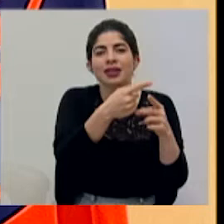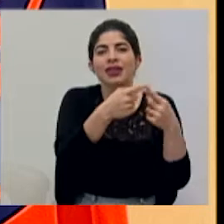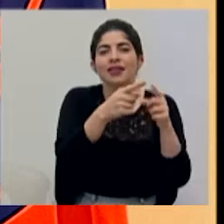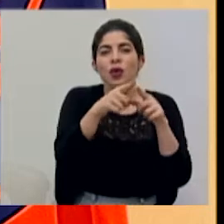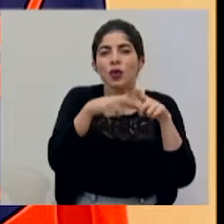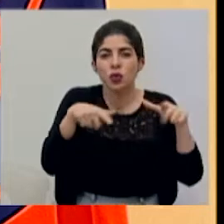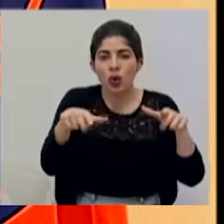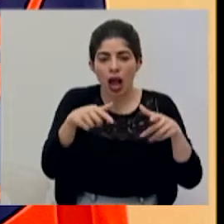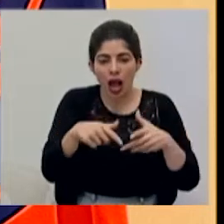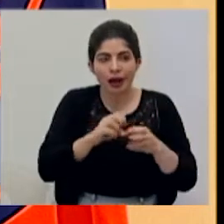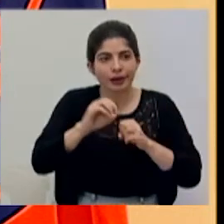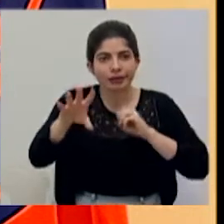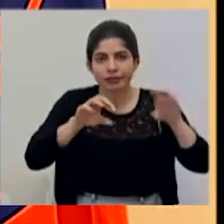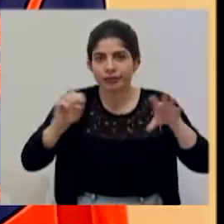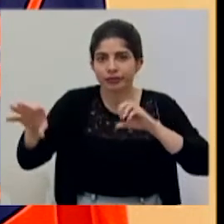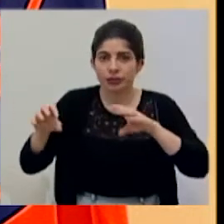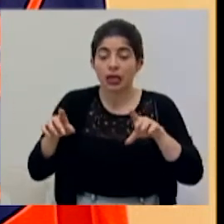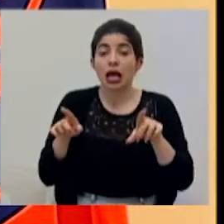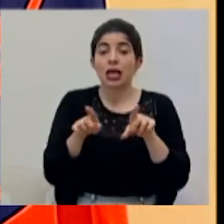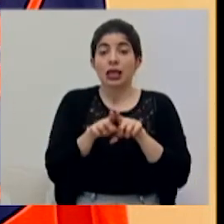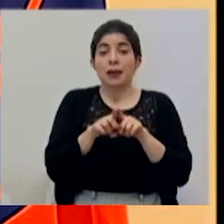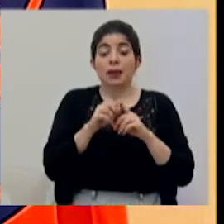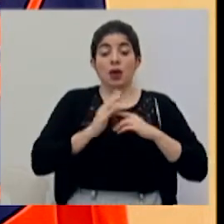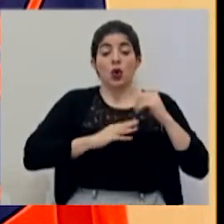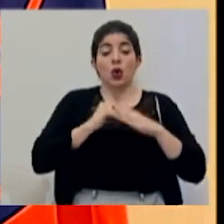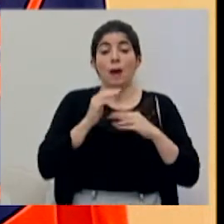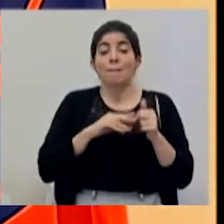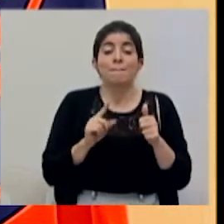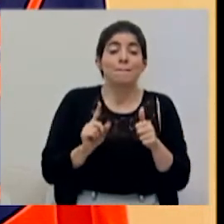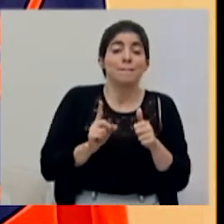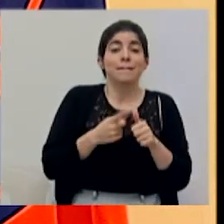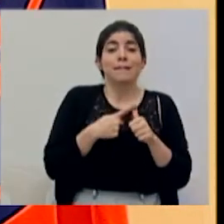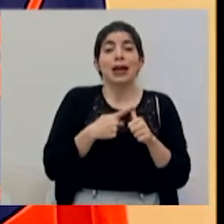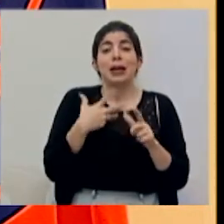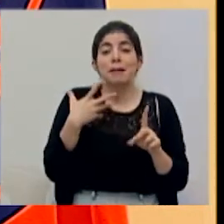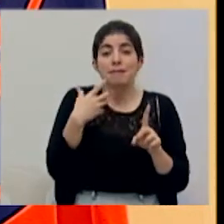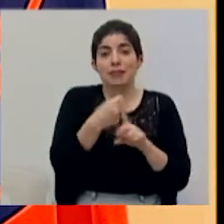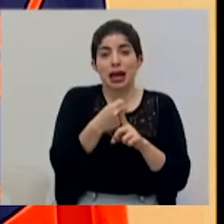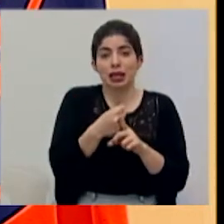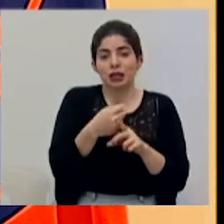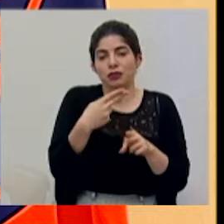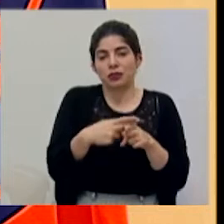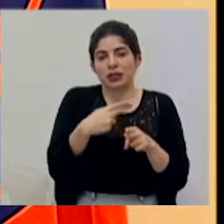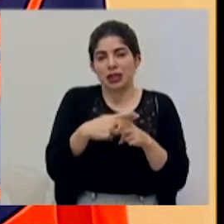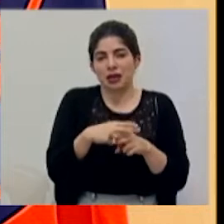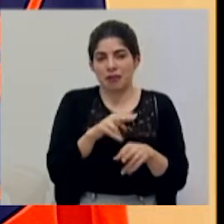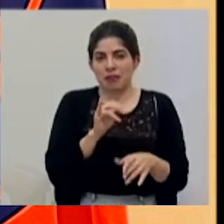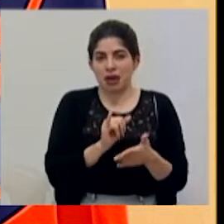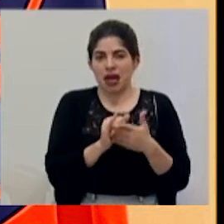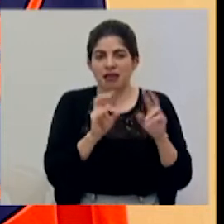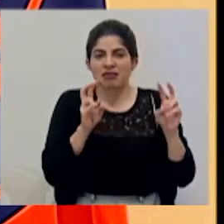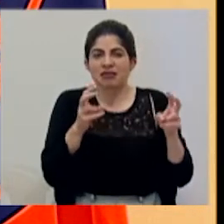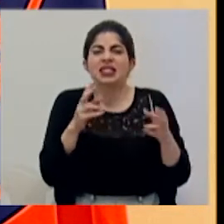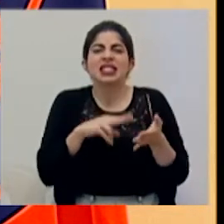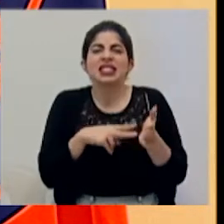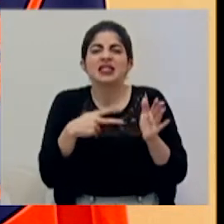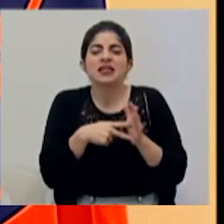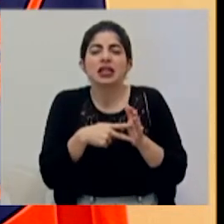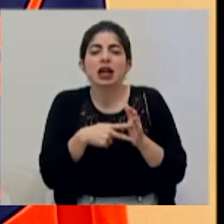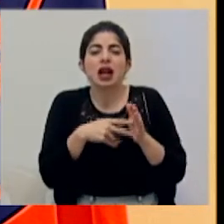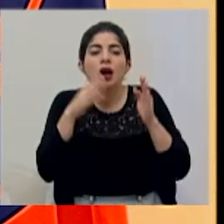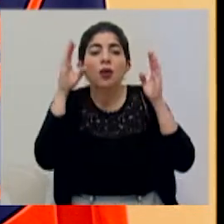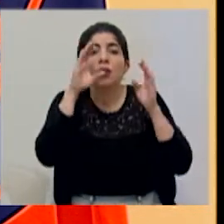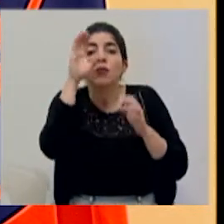regiones. Asimismo, las obras de primer impacto que llamamos bajo esta característica, porque están orientadas